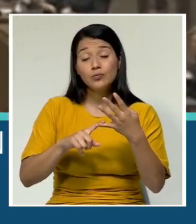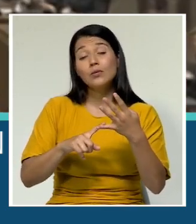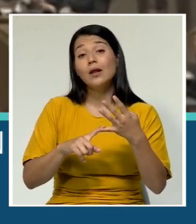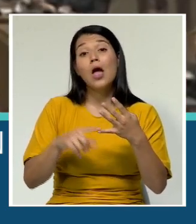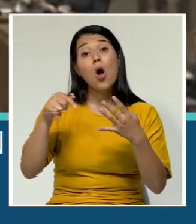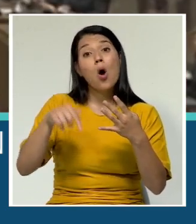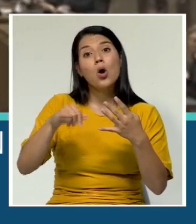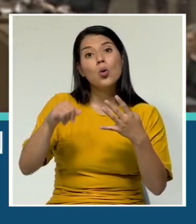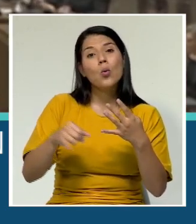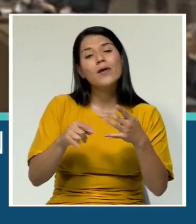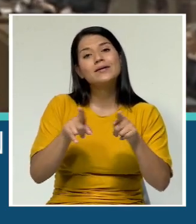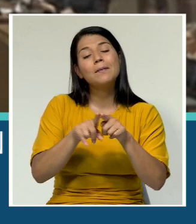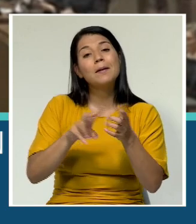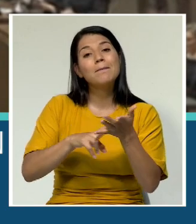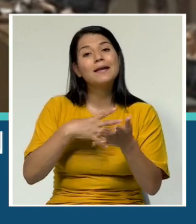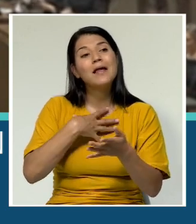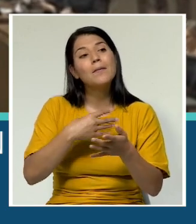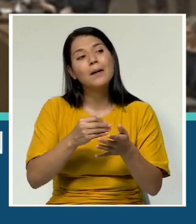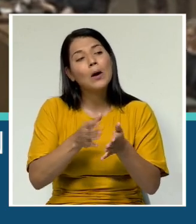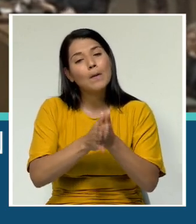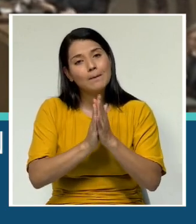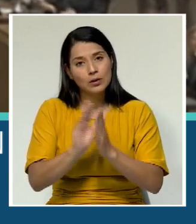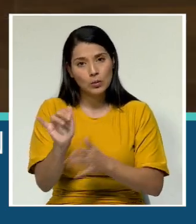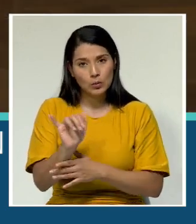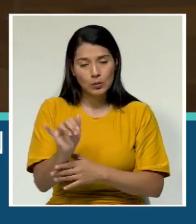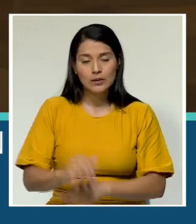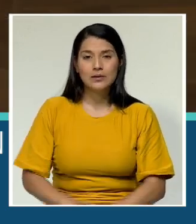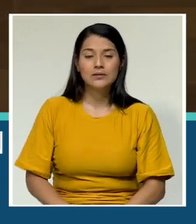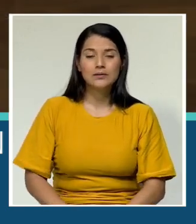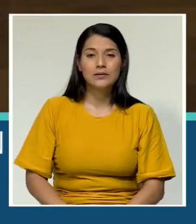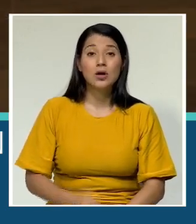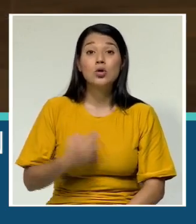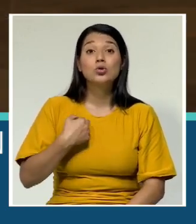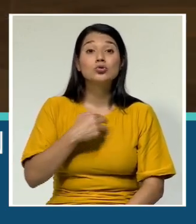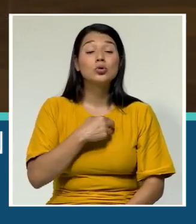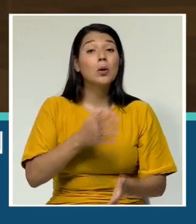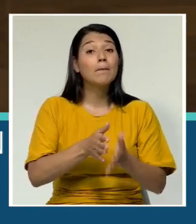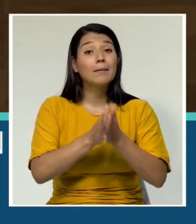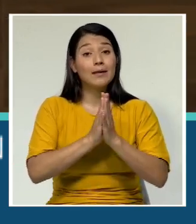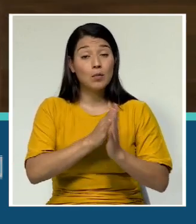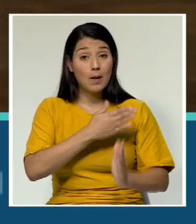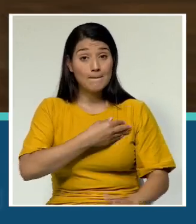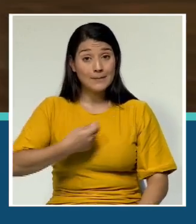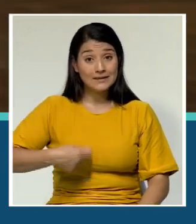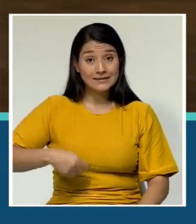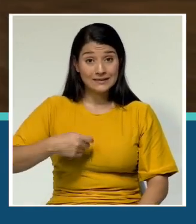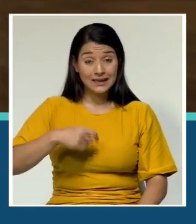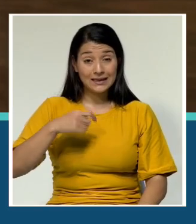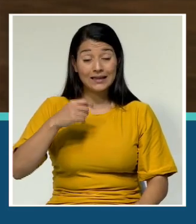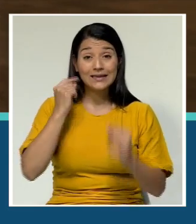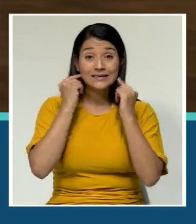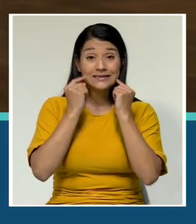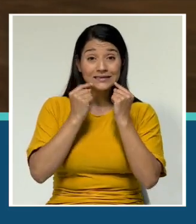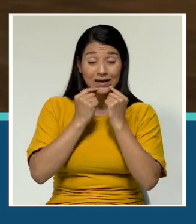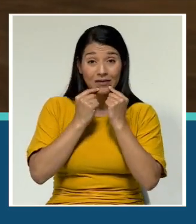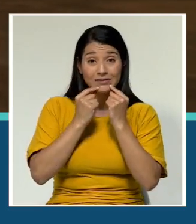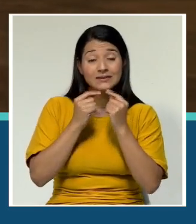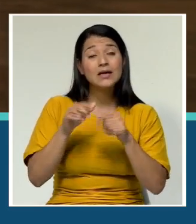Progresista. Luego lo hicieron el Frente Amplio y la Unidad Social Cristiana. Por último, este jueves Liberación Nacional tomó la